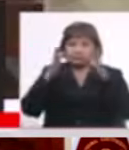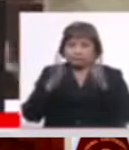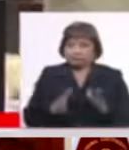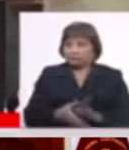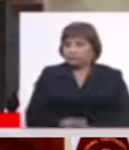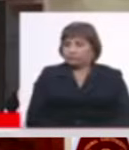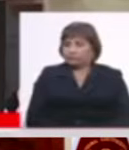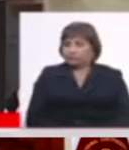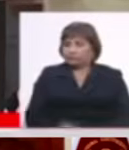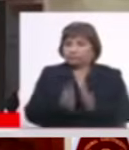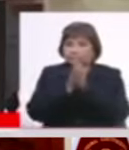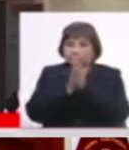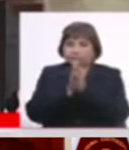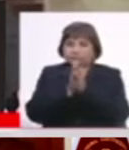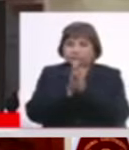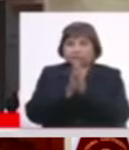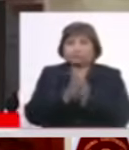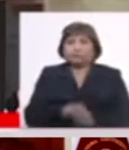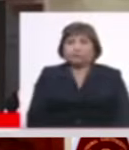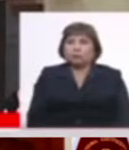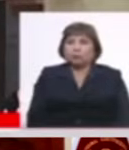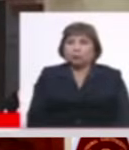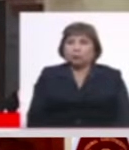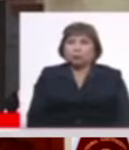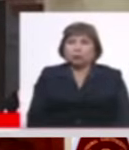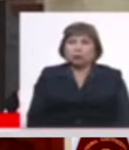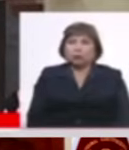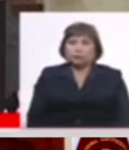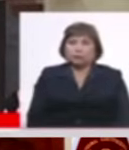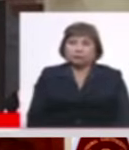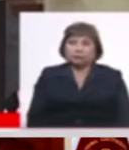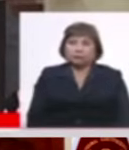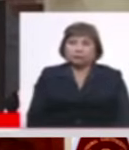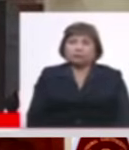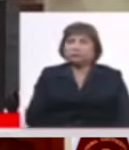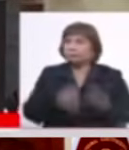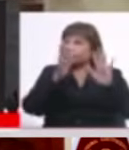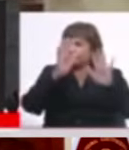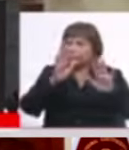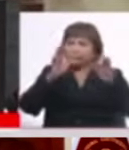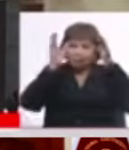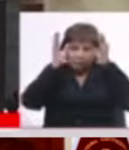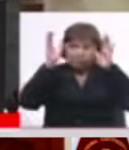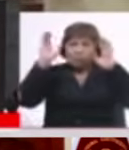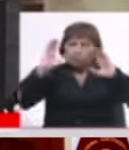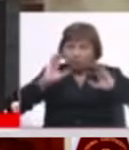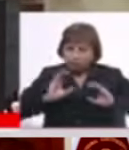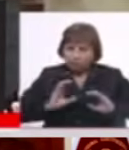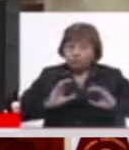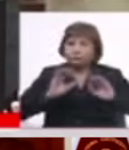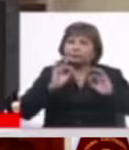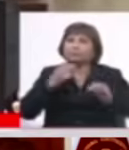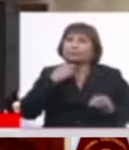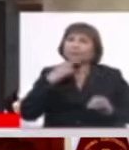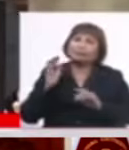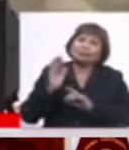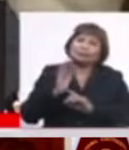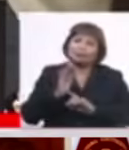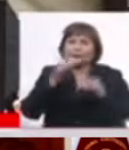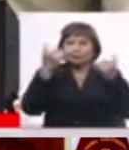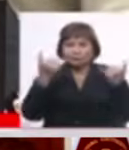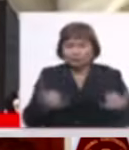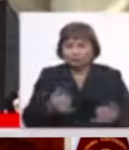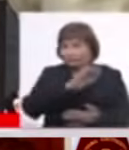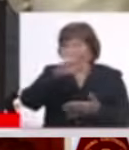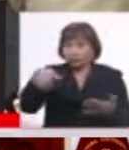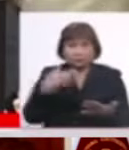congresista por favor a ver hemos hecho un acuerdo de junta de portavoces hoy día donde